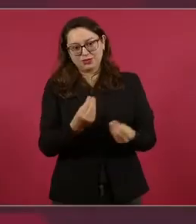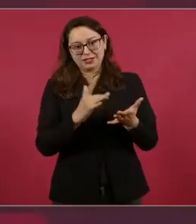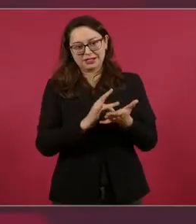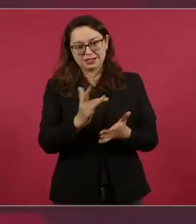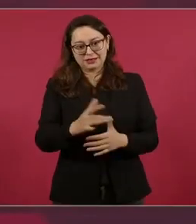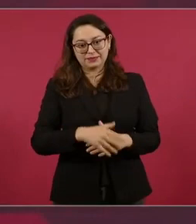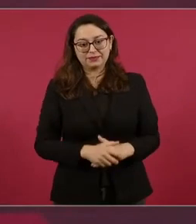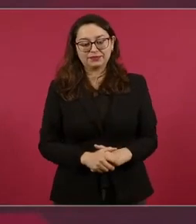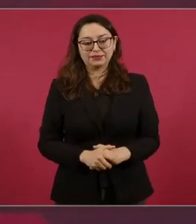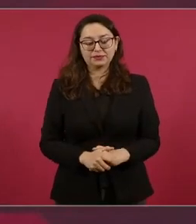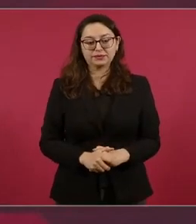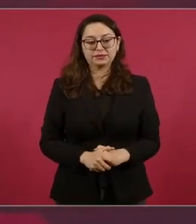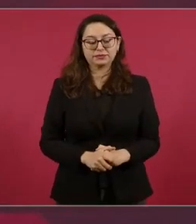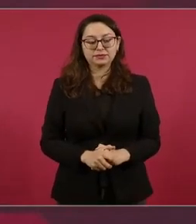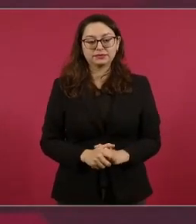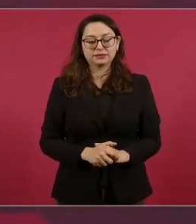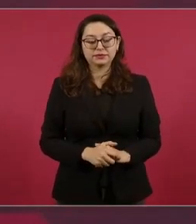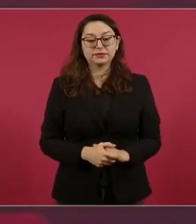bien